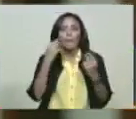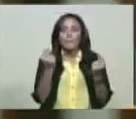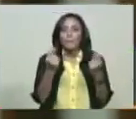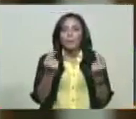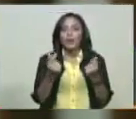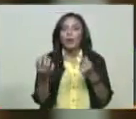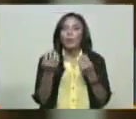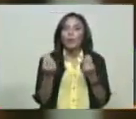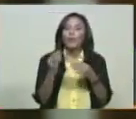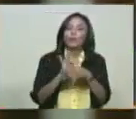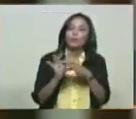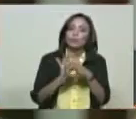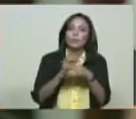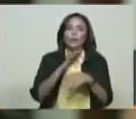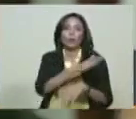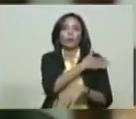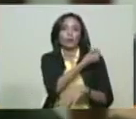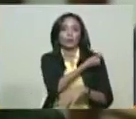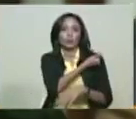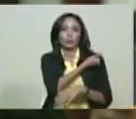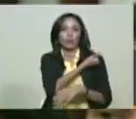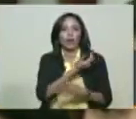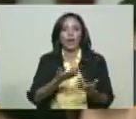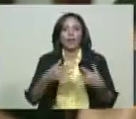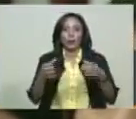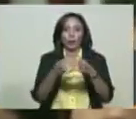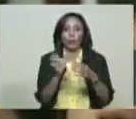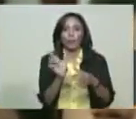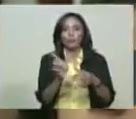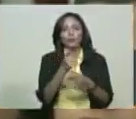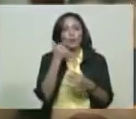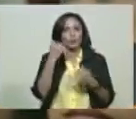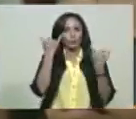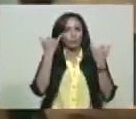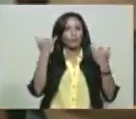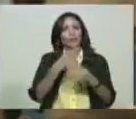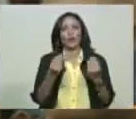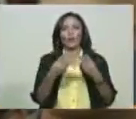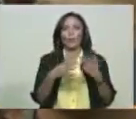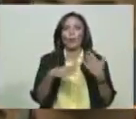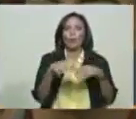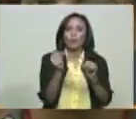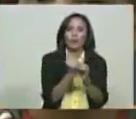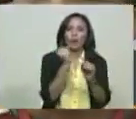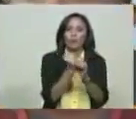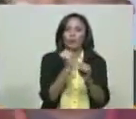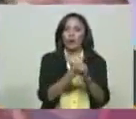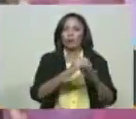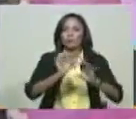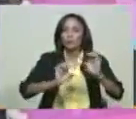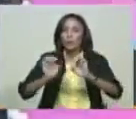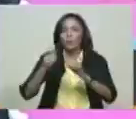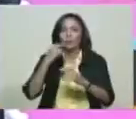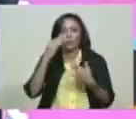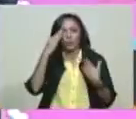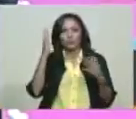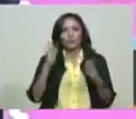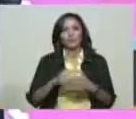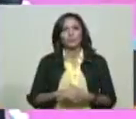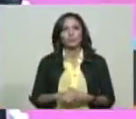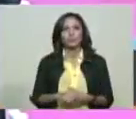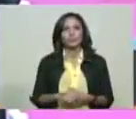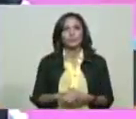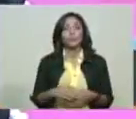funcionamiento de la dirección nacional pero yo creo en la autonomía porque creo en la conciencia y delegó